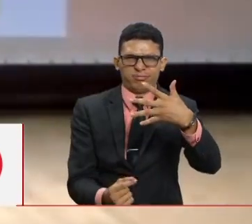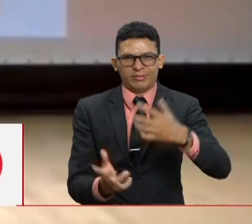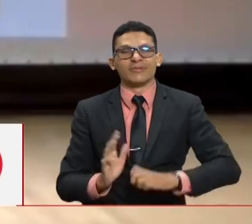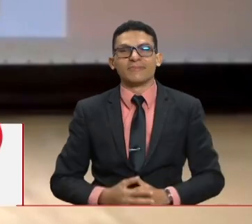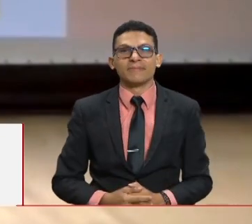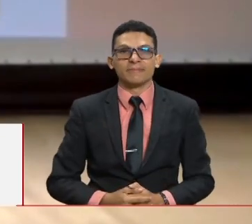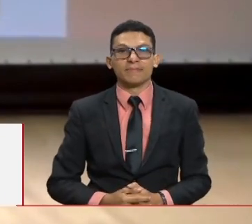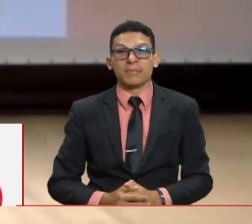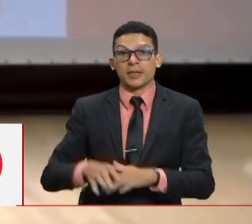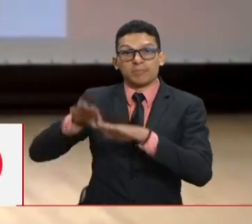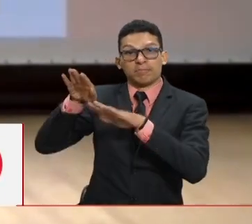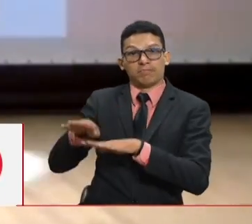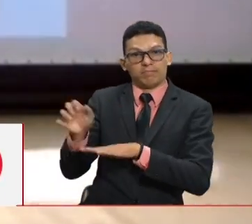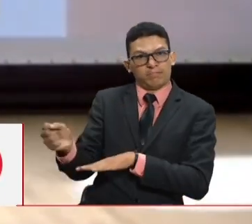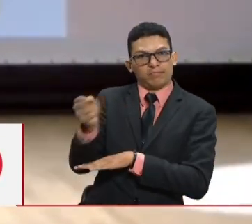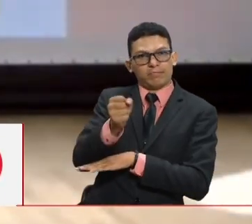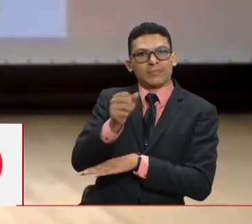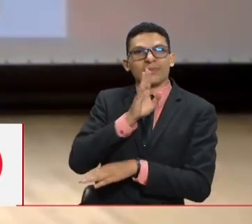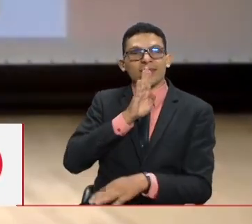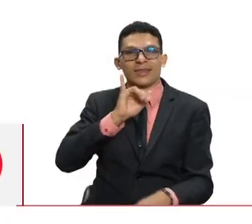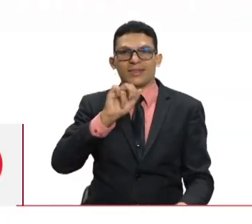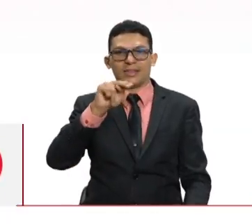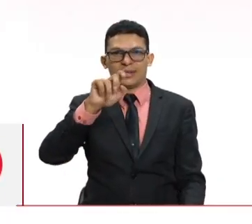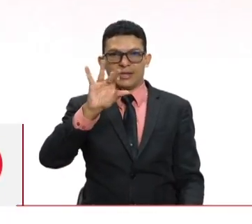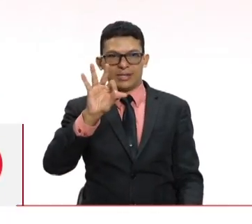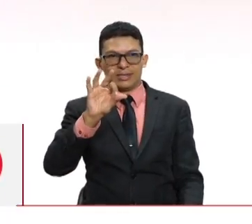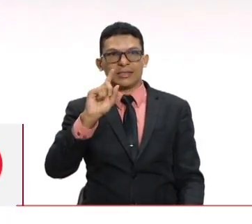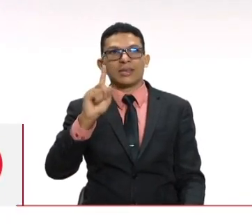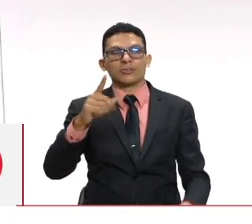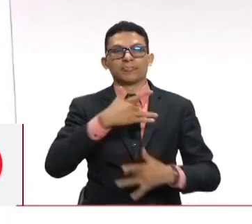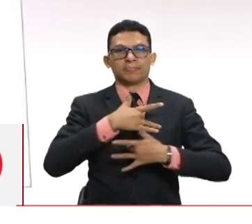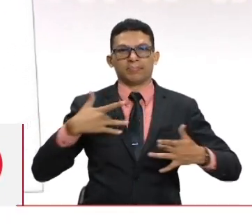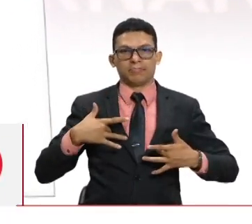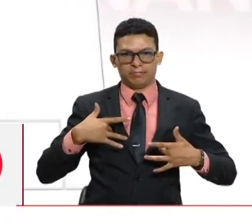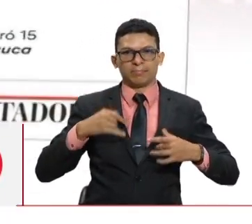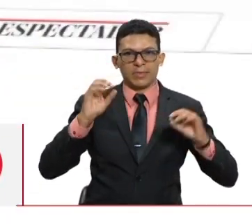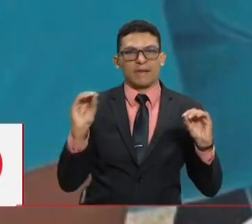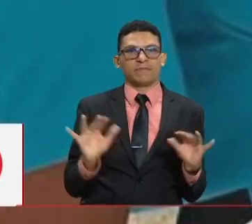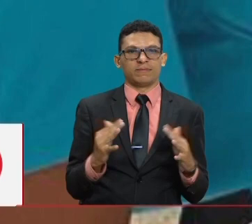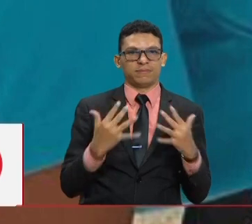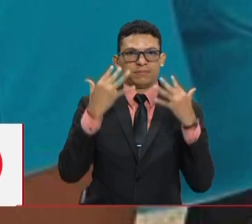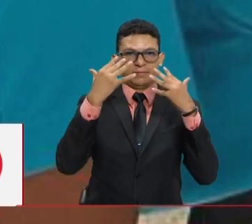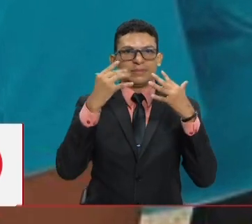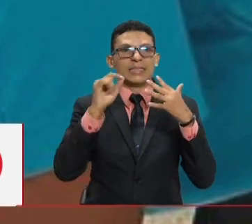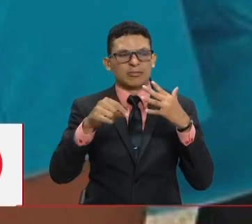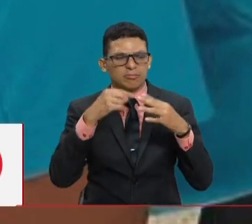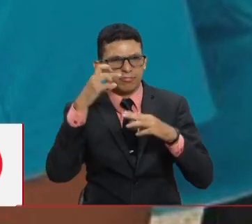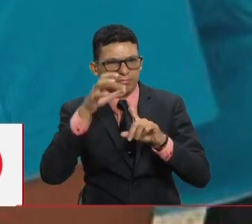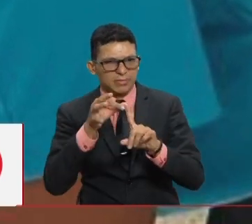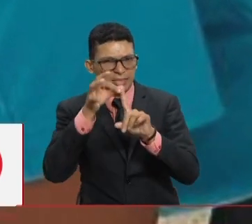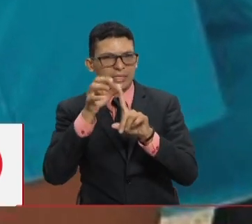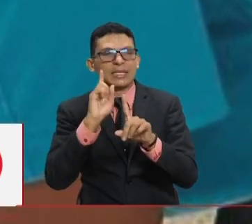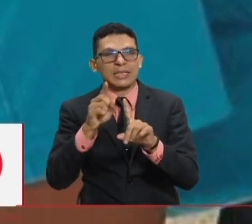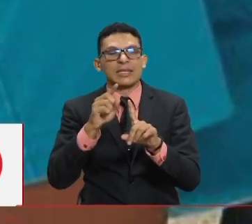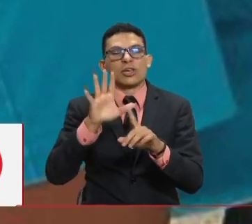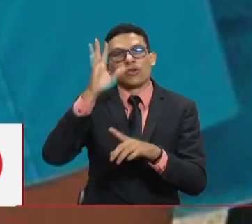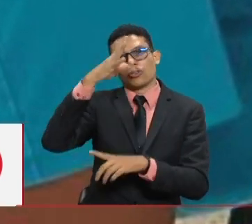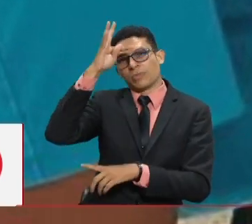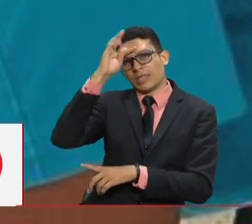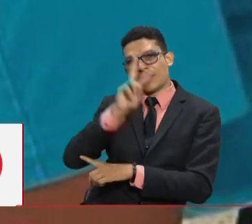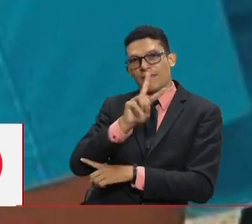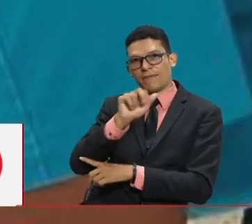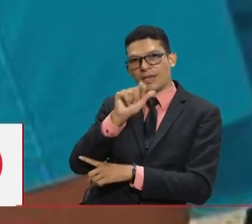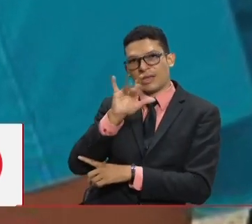de las representantes destacadas es Inés Elvira Gómez, salubrista y epidemióloga vinculada a la Clínica Valle del Lili, donde ha liderado